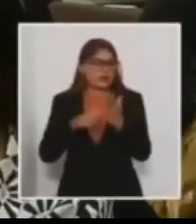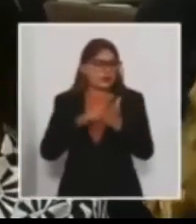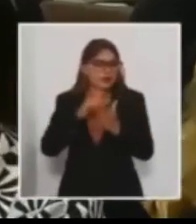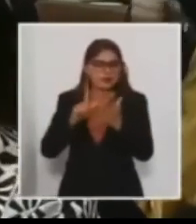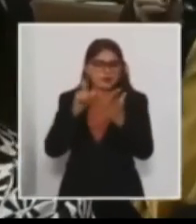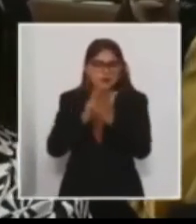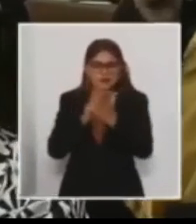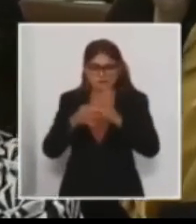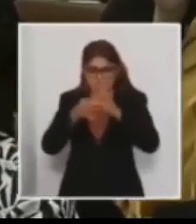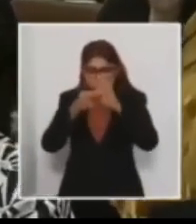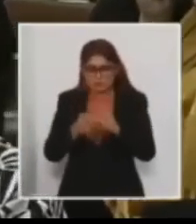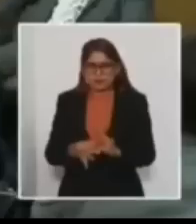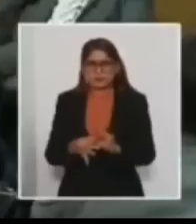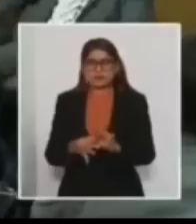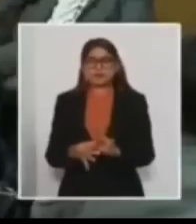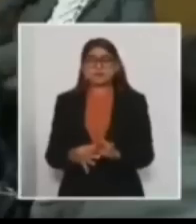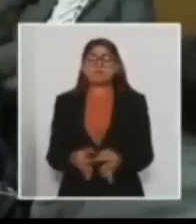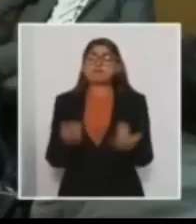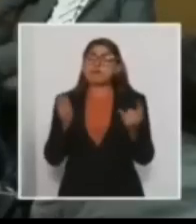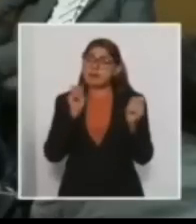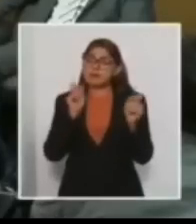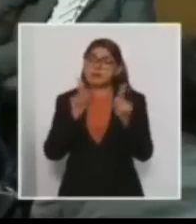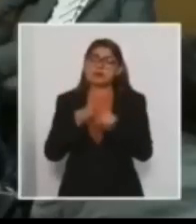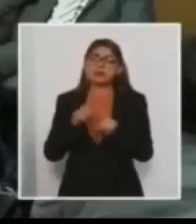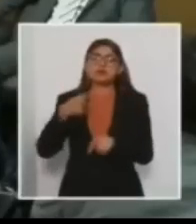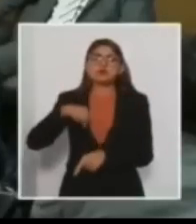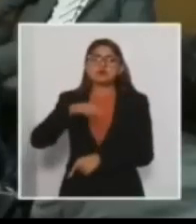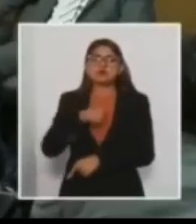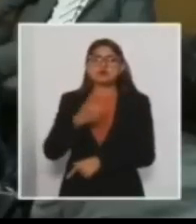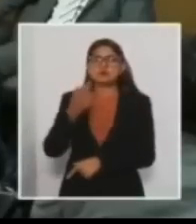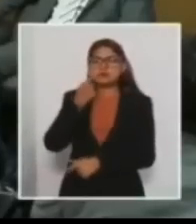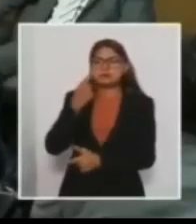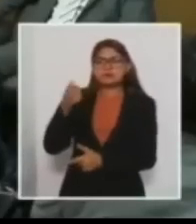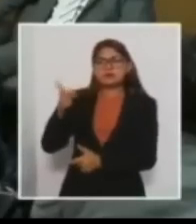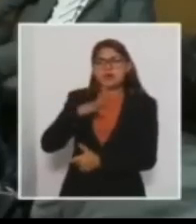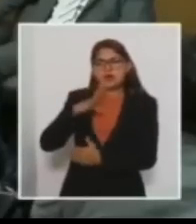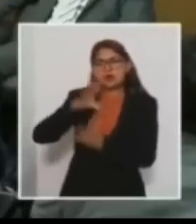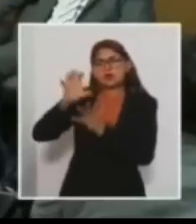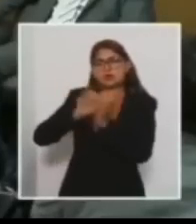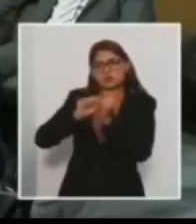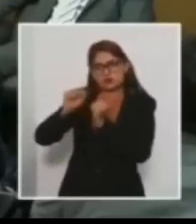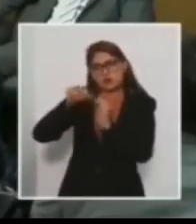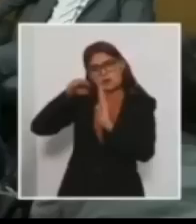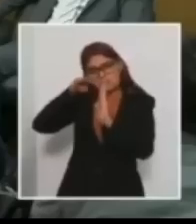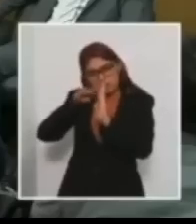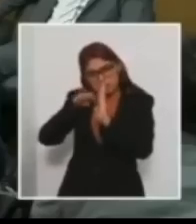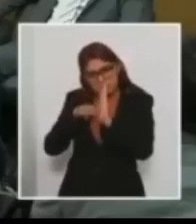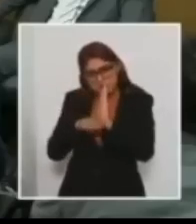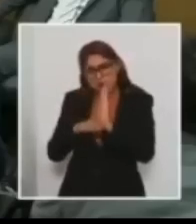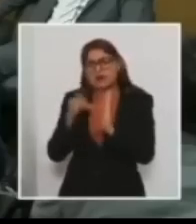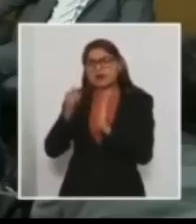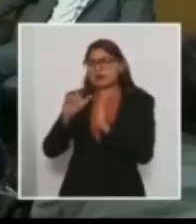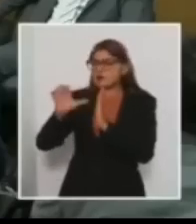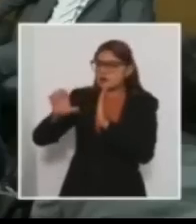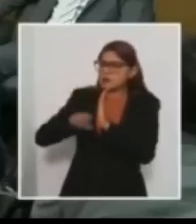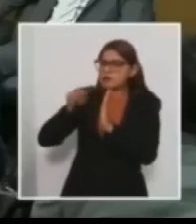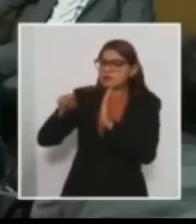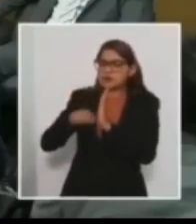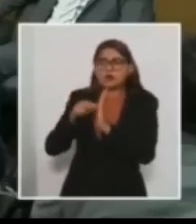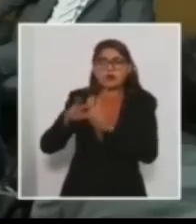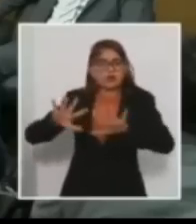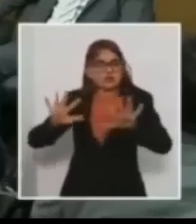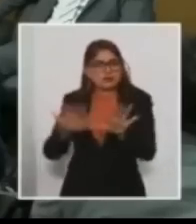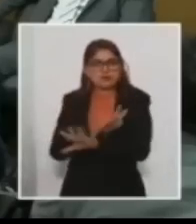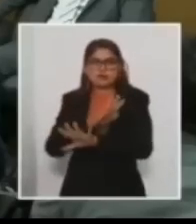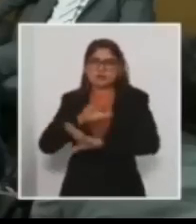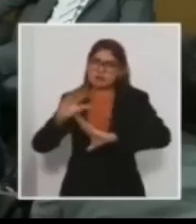ley. Tenemos además un marco constitucional y convencional